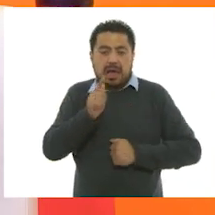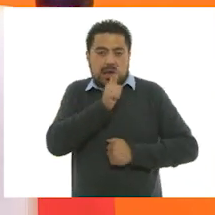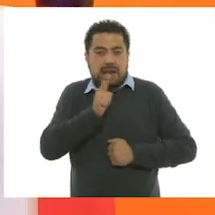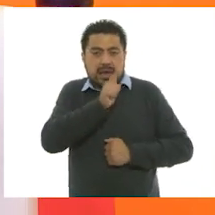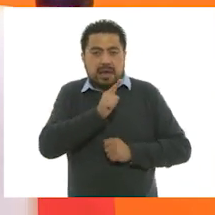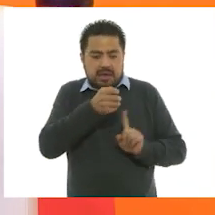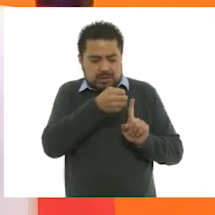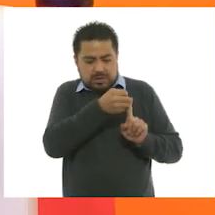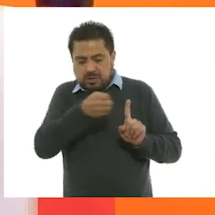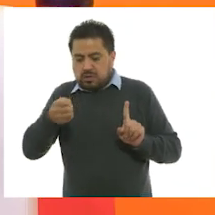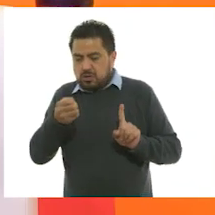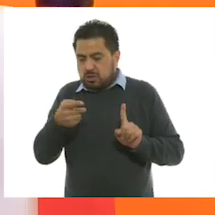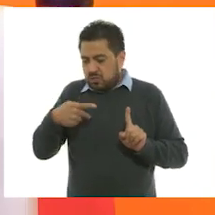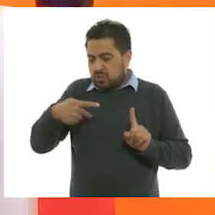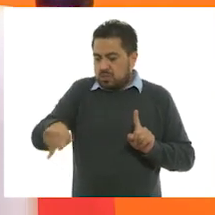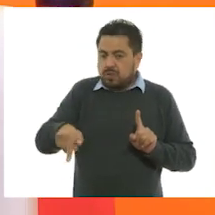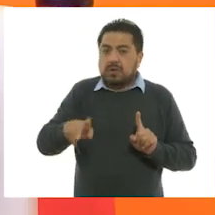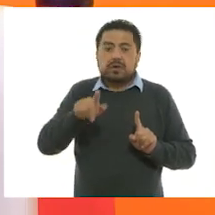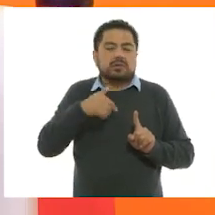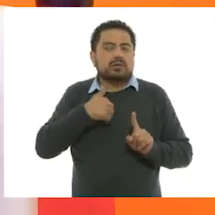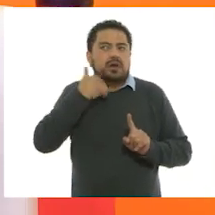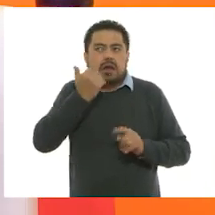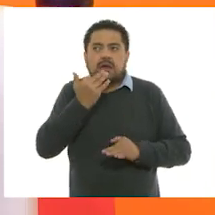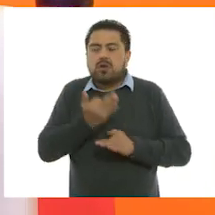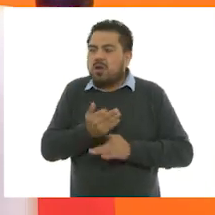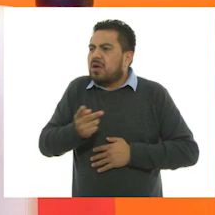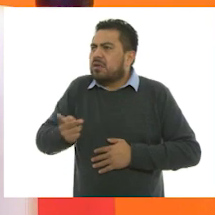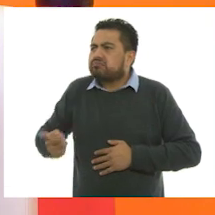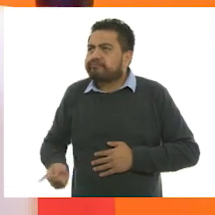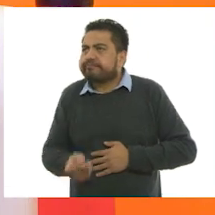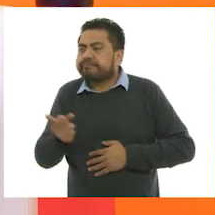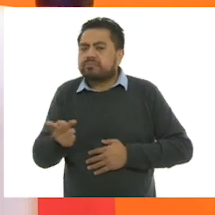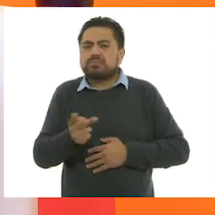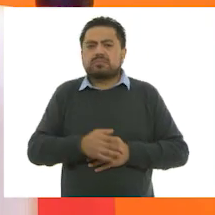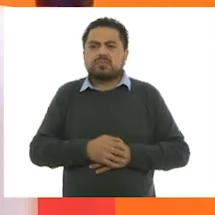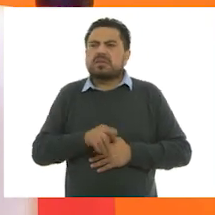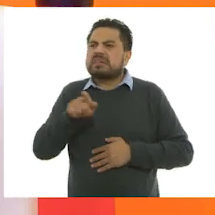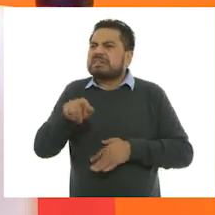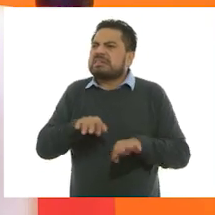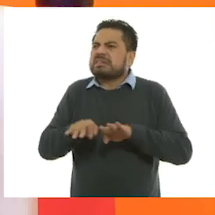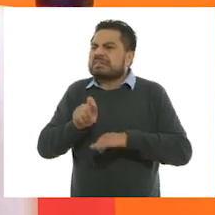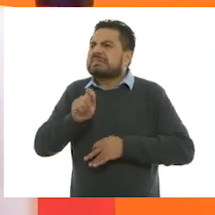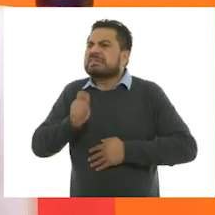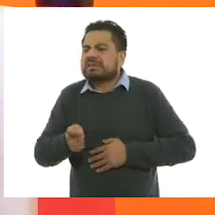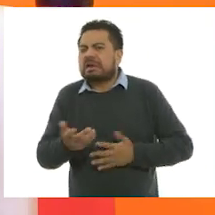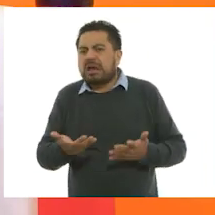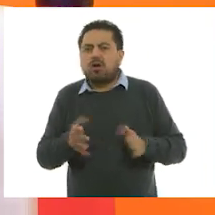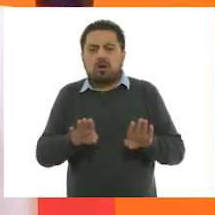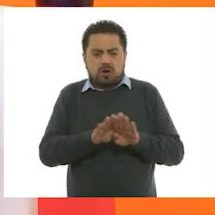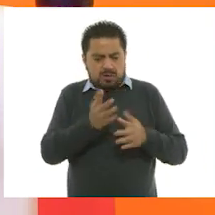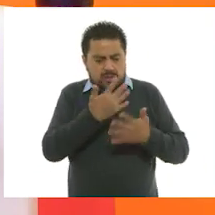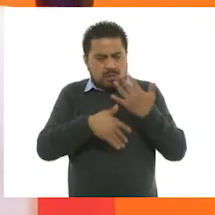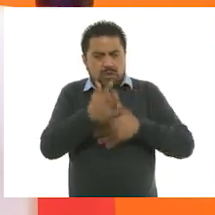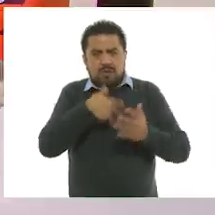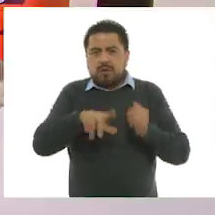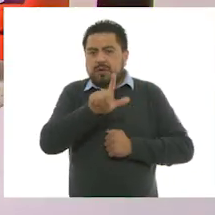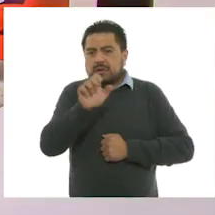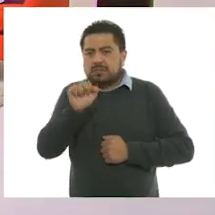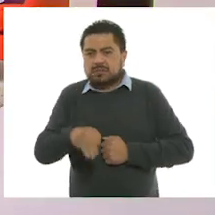y estructura propia. Si quiero preguntar, ¿a qué te dedicas? ¿Cómo lo haría a través de la lengua de